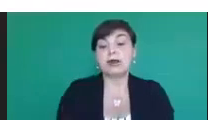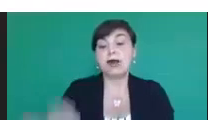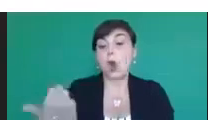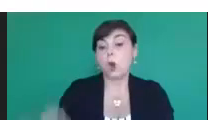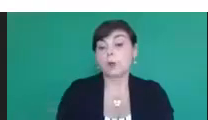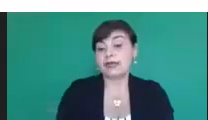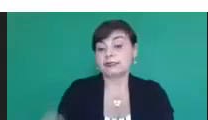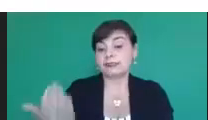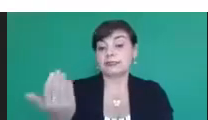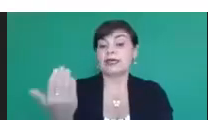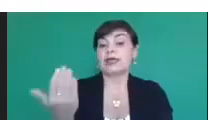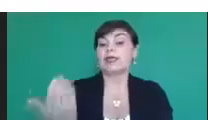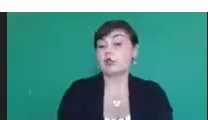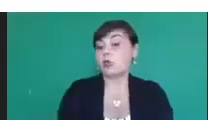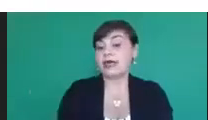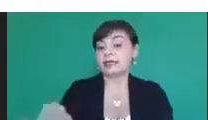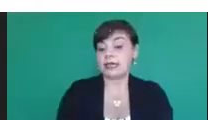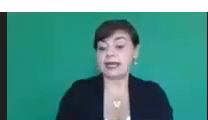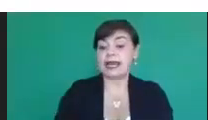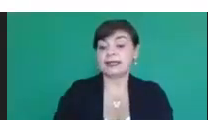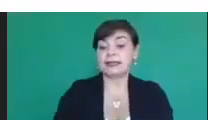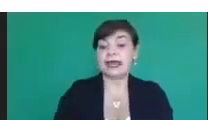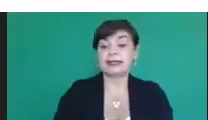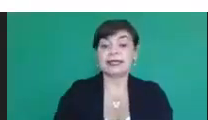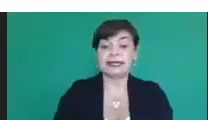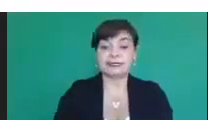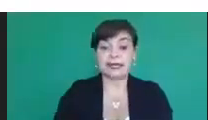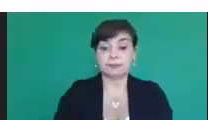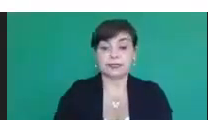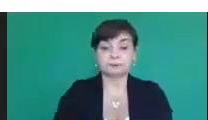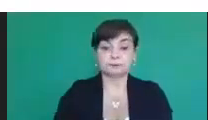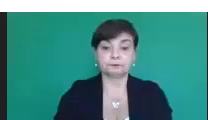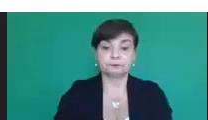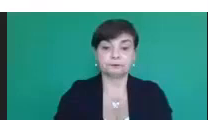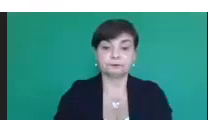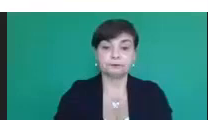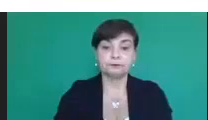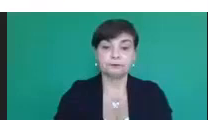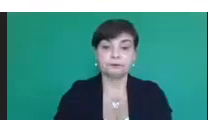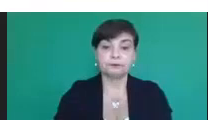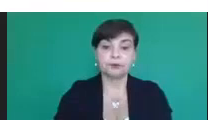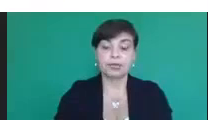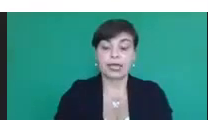o más inocuidad y calidad que siempre.